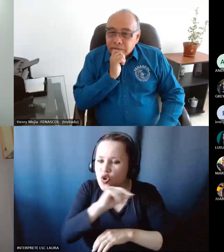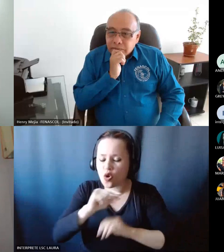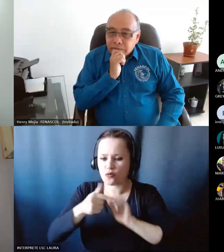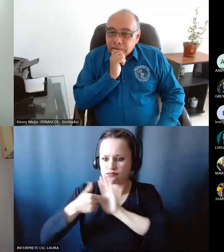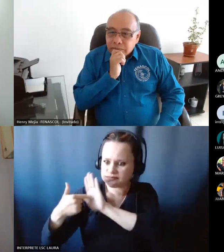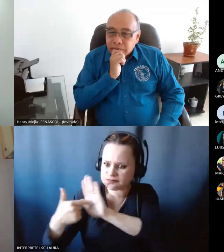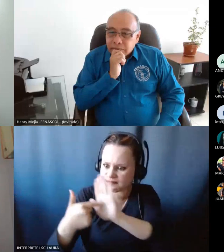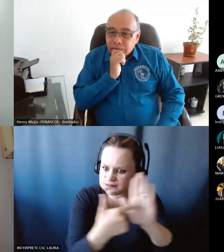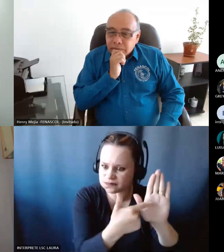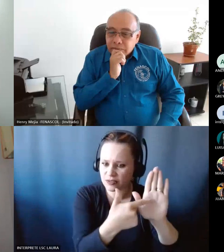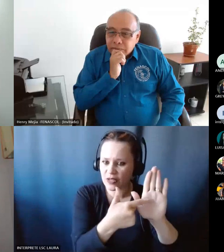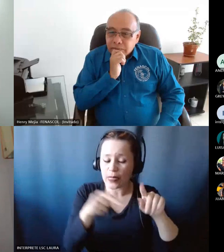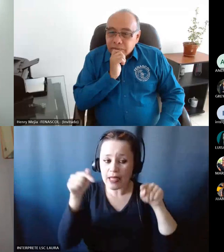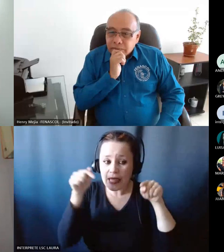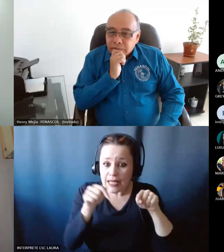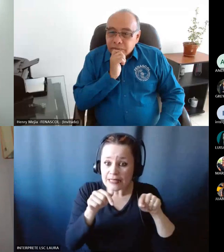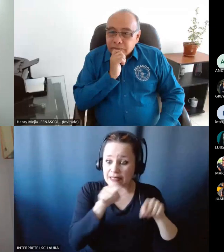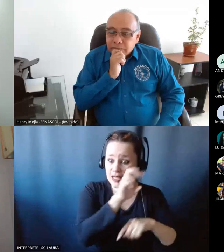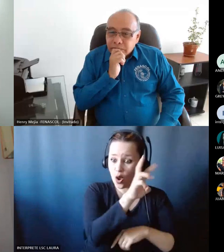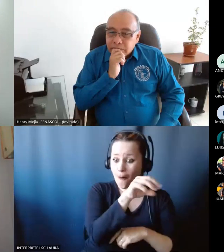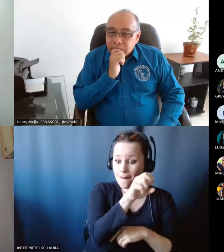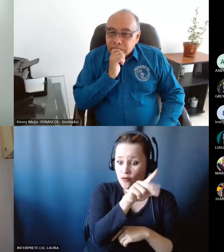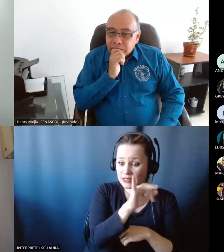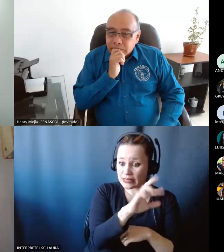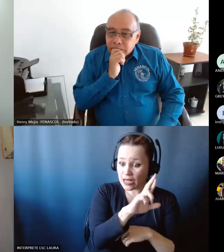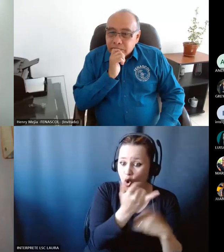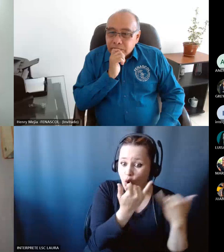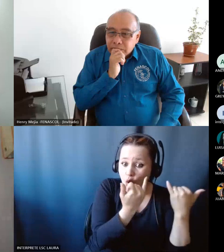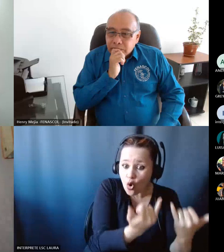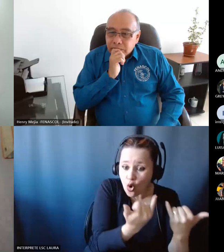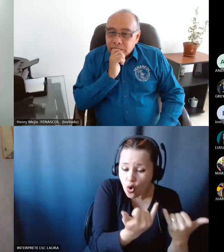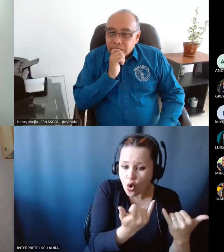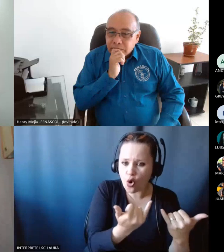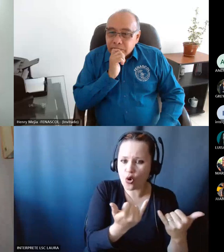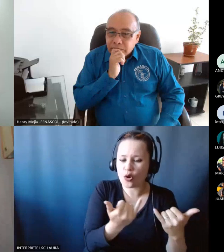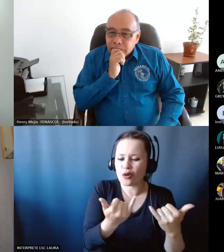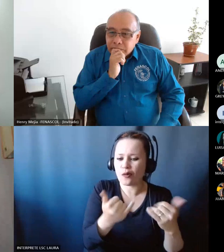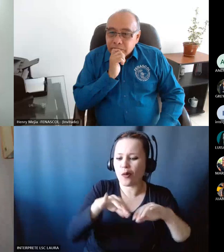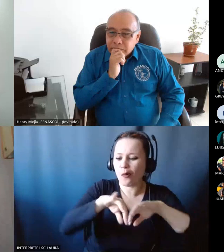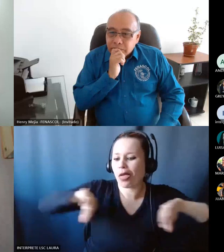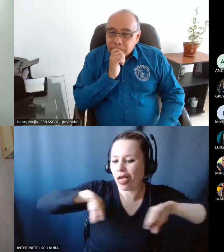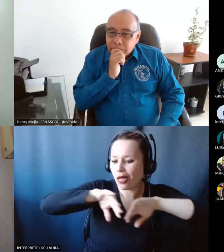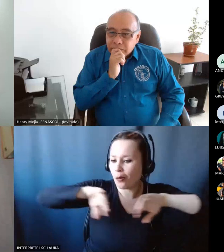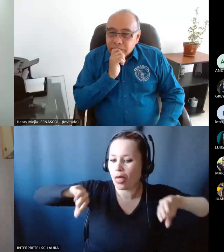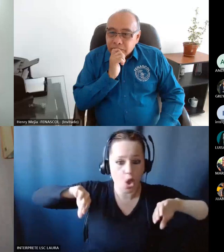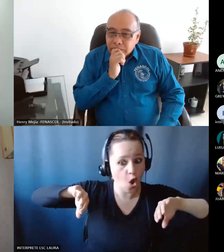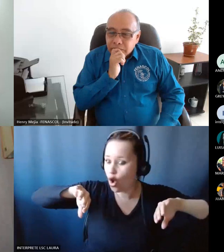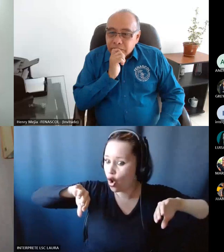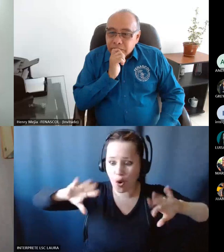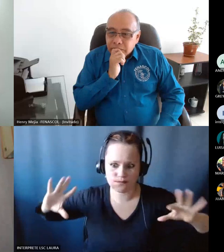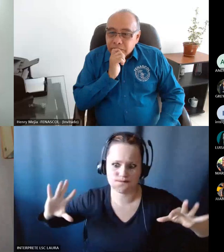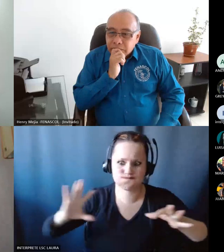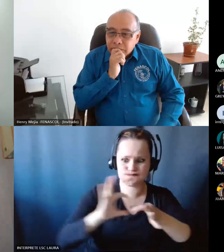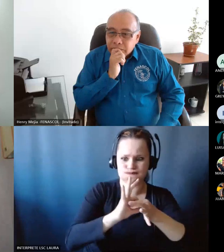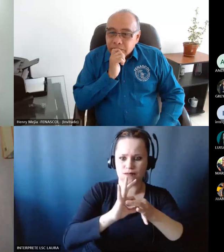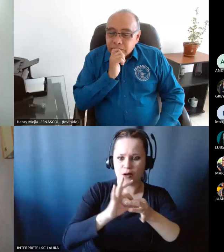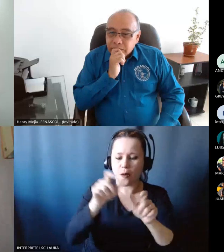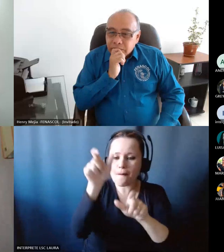este ejercicio que está haciendo telefónica hoy de cerrar esta brecha dando la posibilidad de que